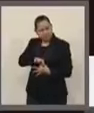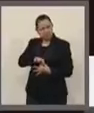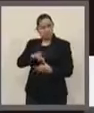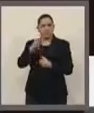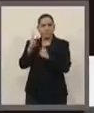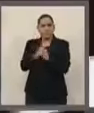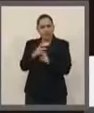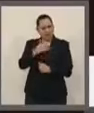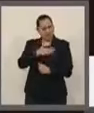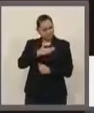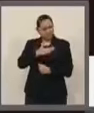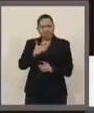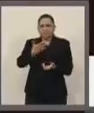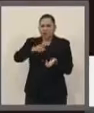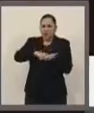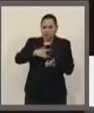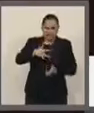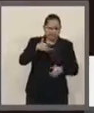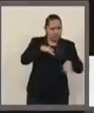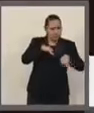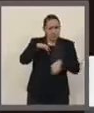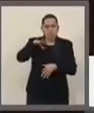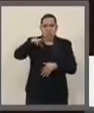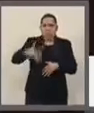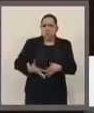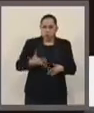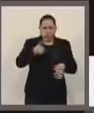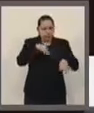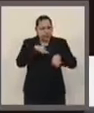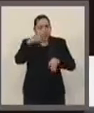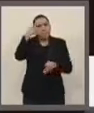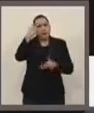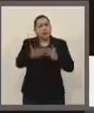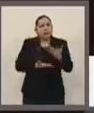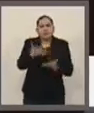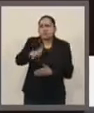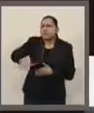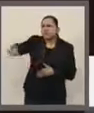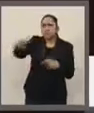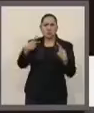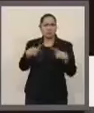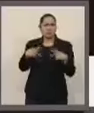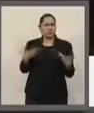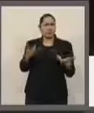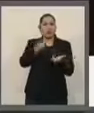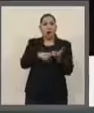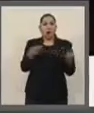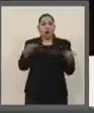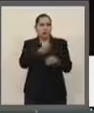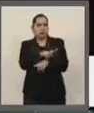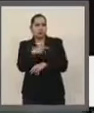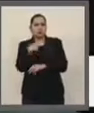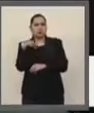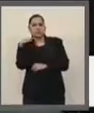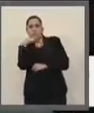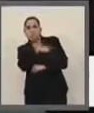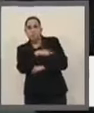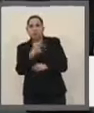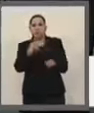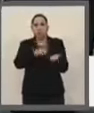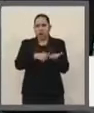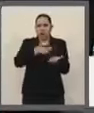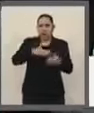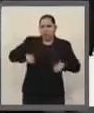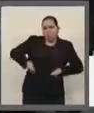a nuestro pueblo. Lo dije el otro día y lo repito aquí, no vamos a traicionar nunca al